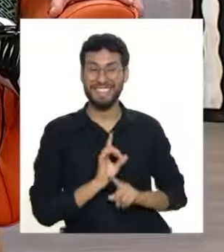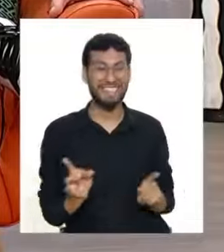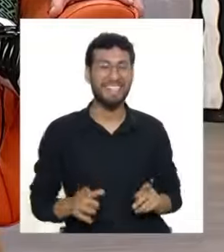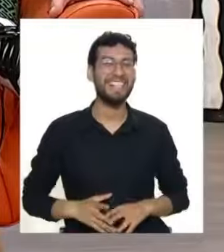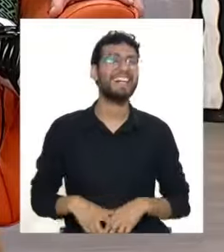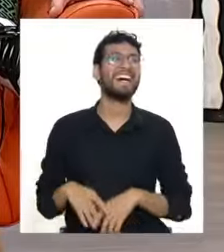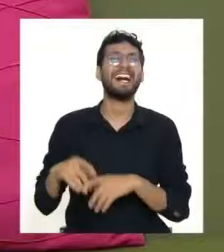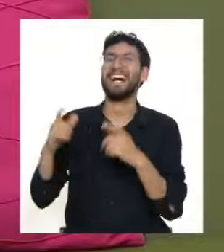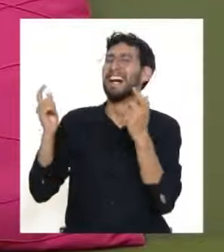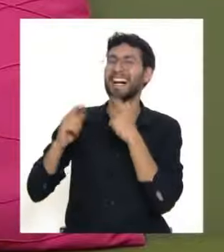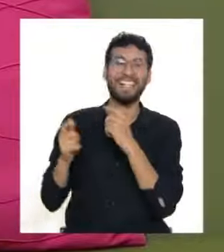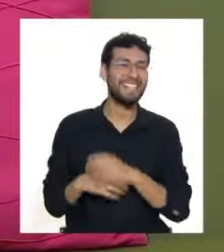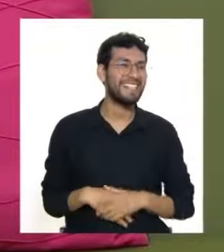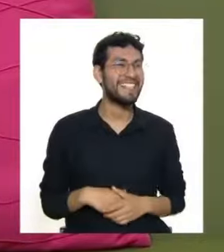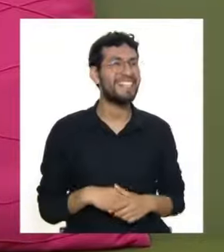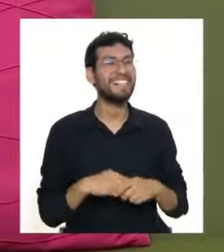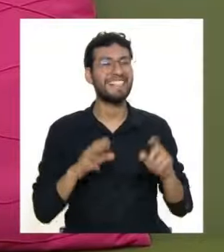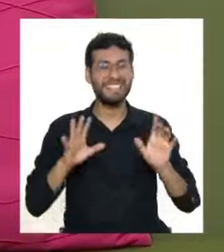Ya,